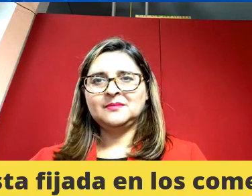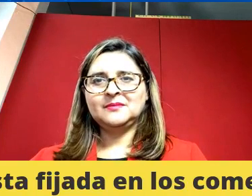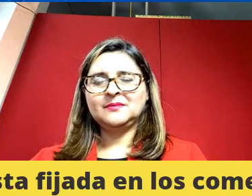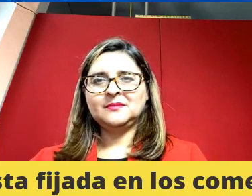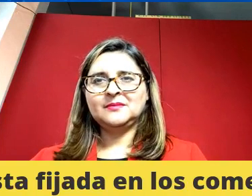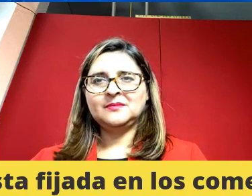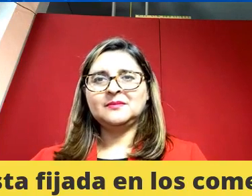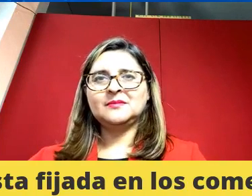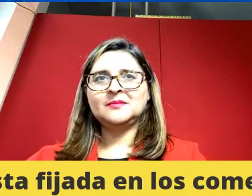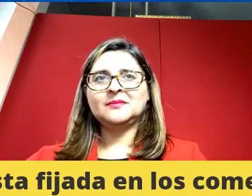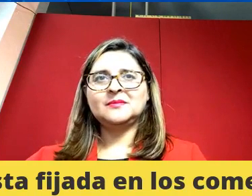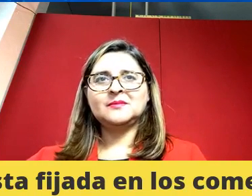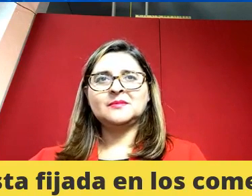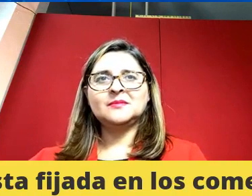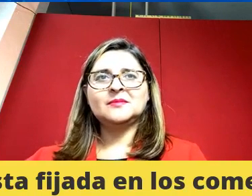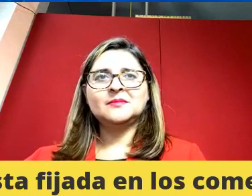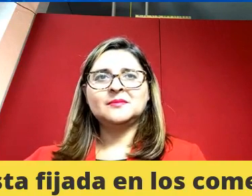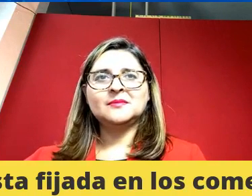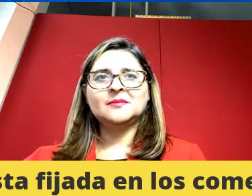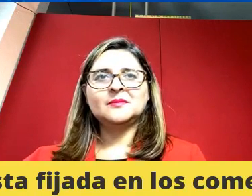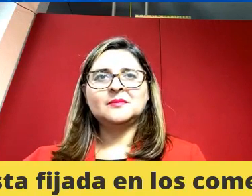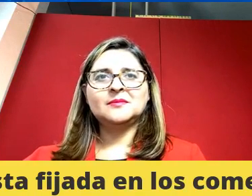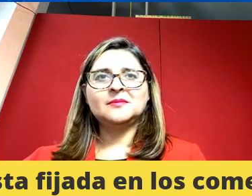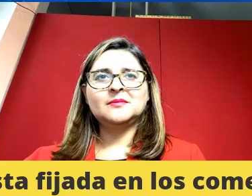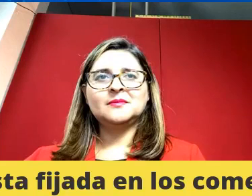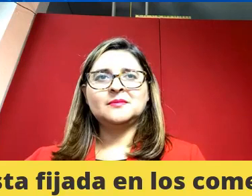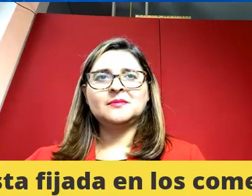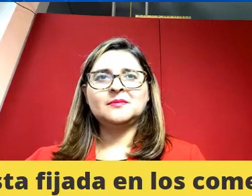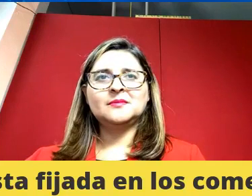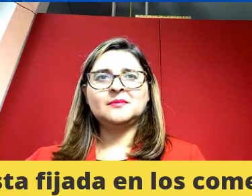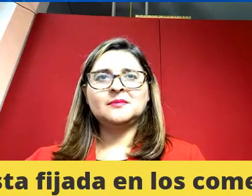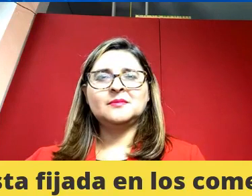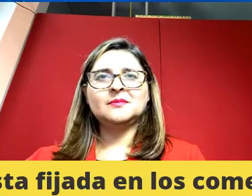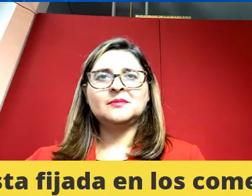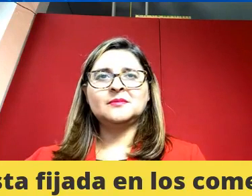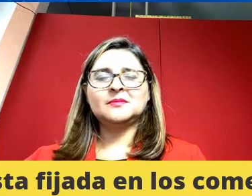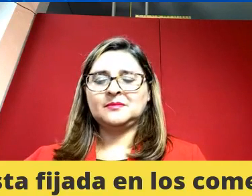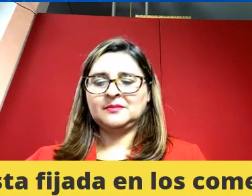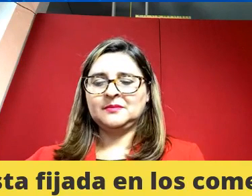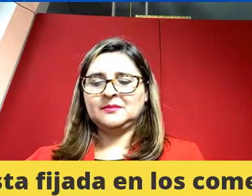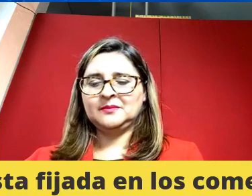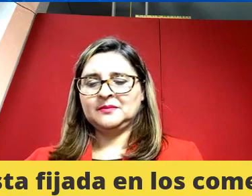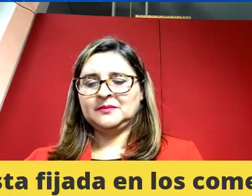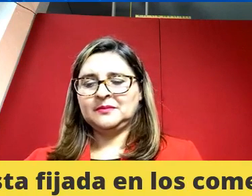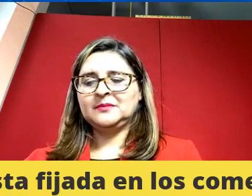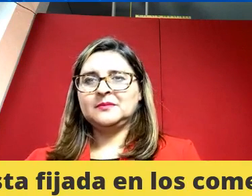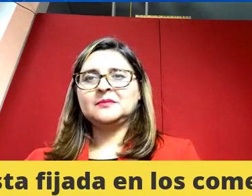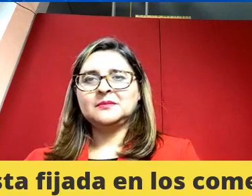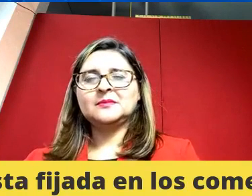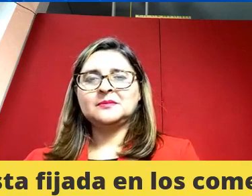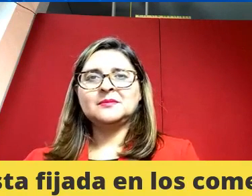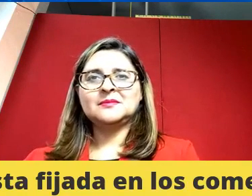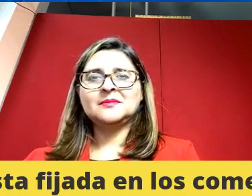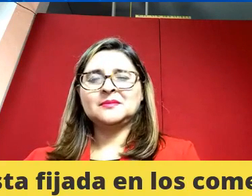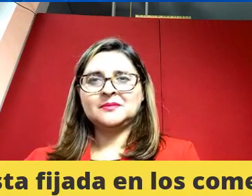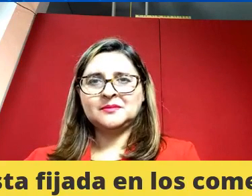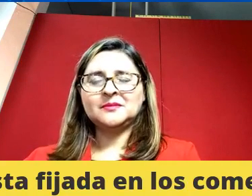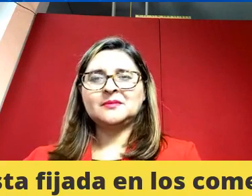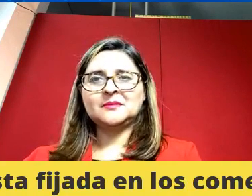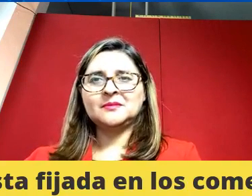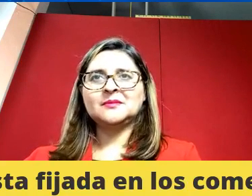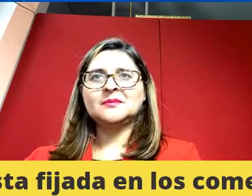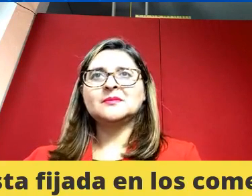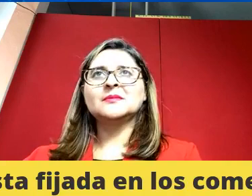ALMA, también caracterizando meteoritos de la Tierra con la misma técnica que es